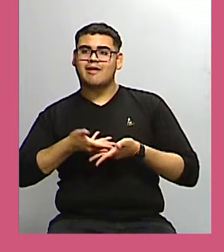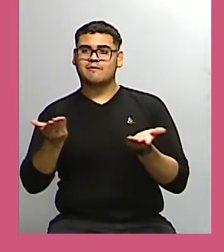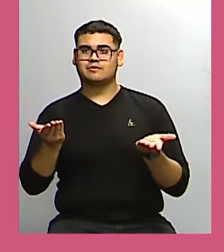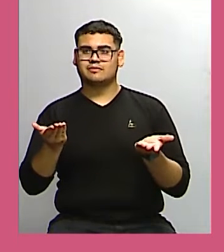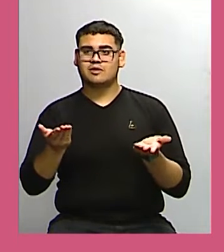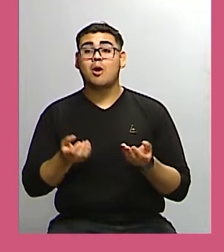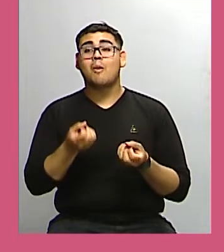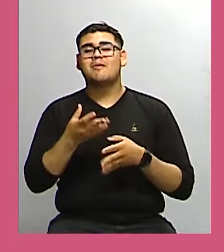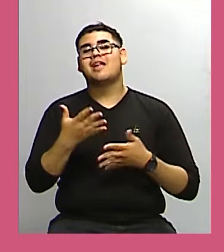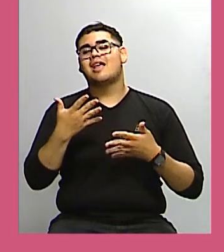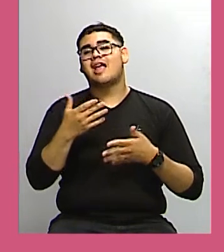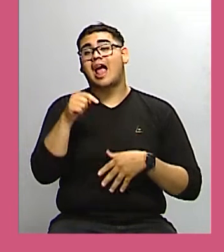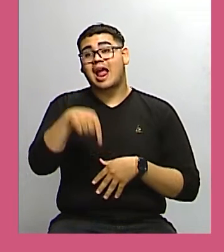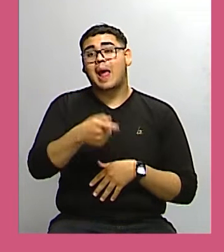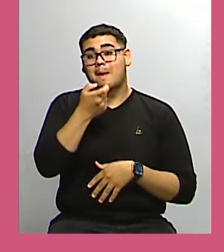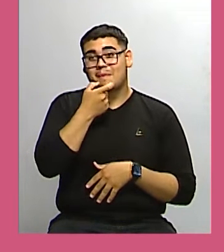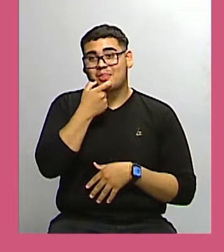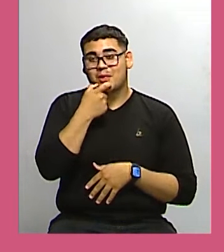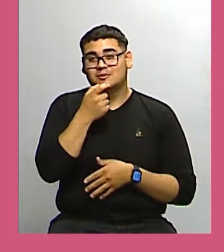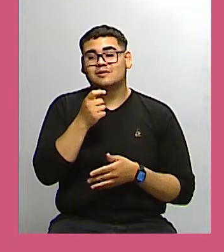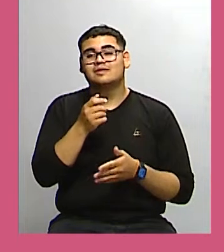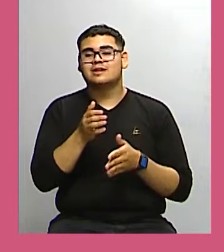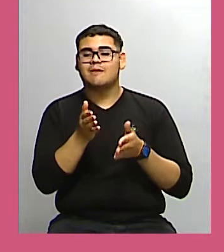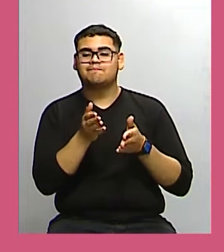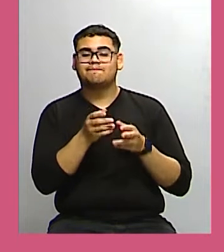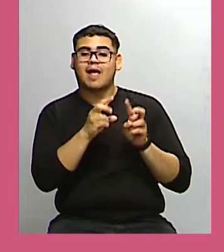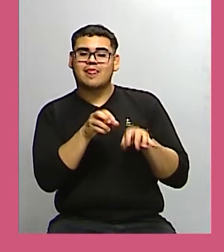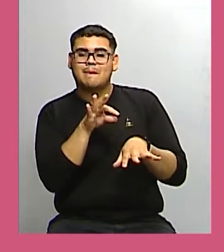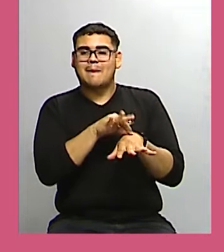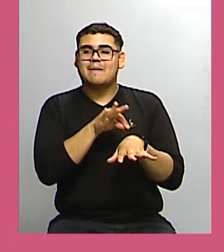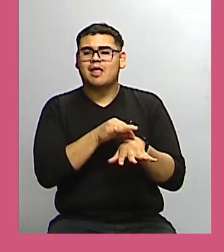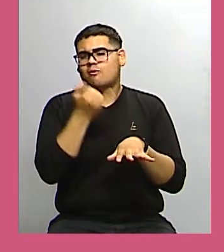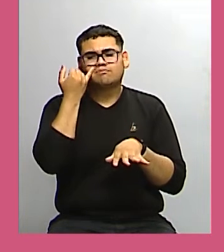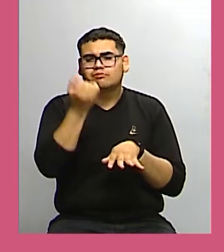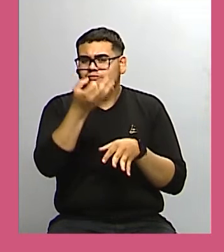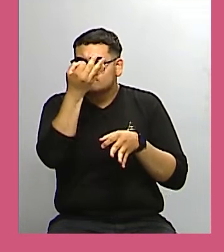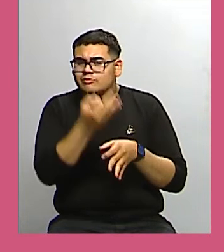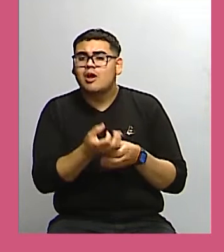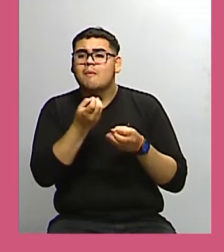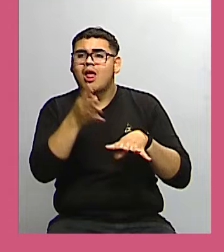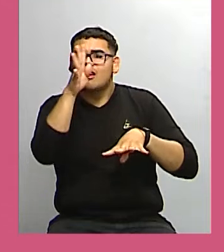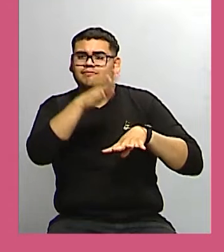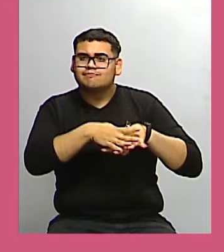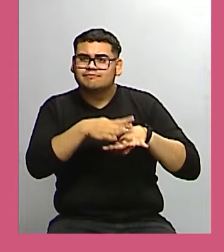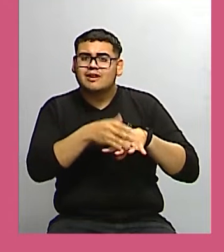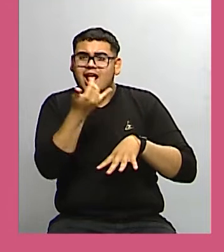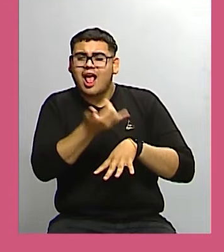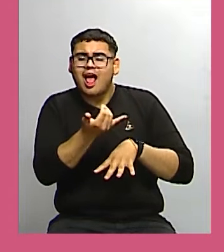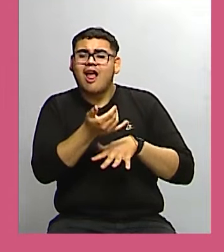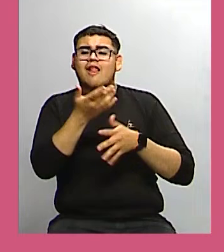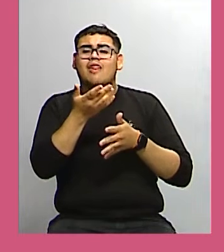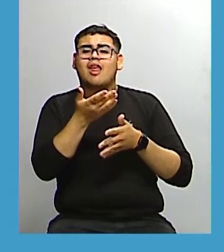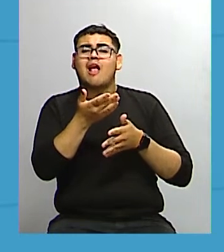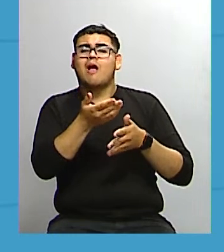está cubierta en la provincia. Sí. El sistema de salud tiene una red de atención total